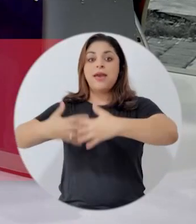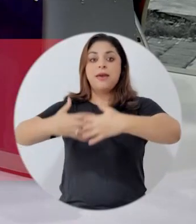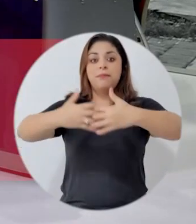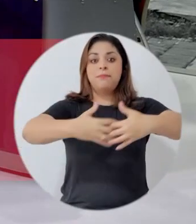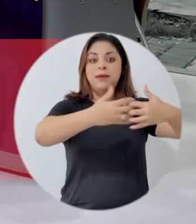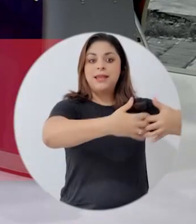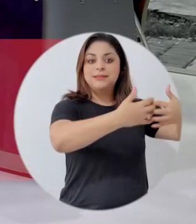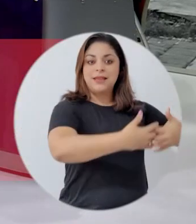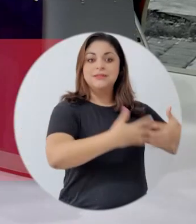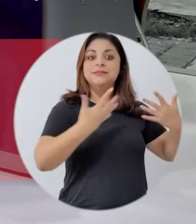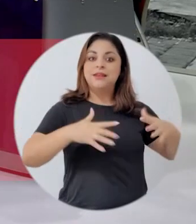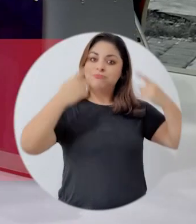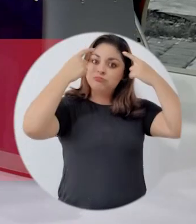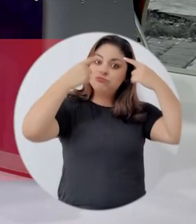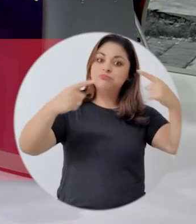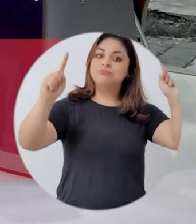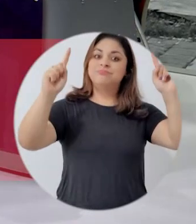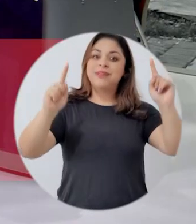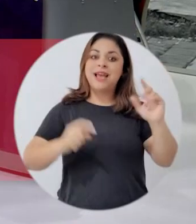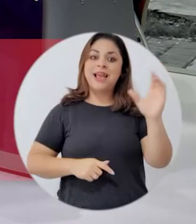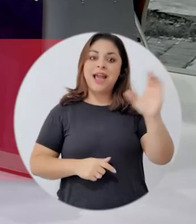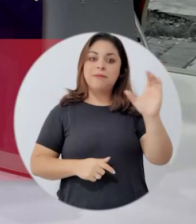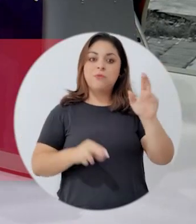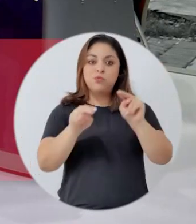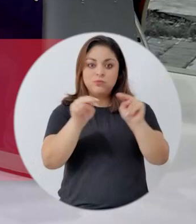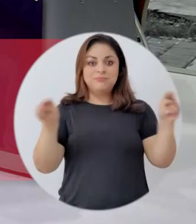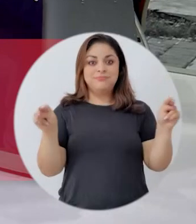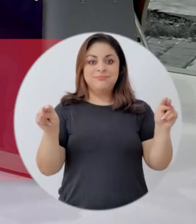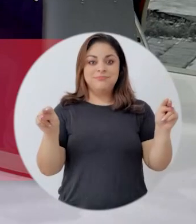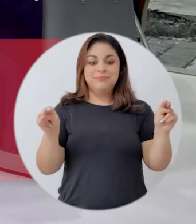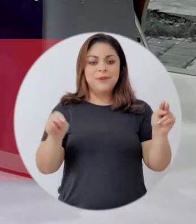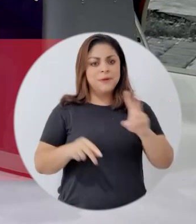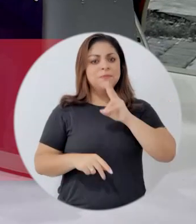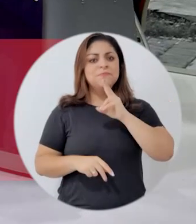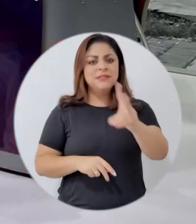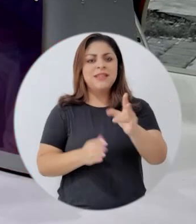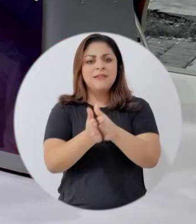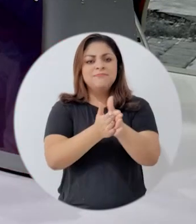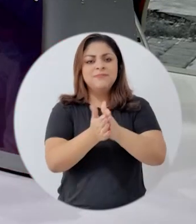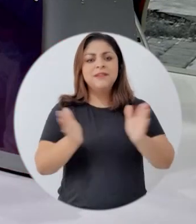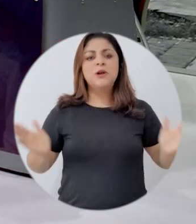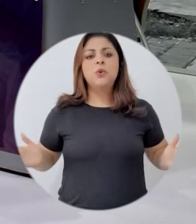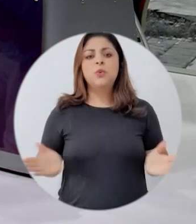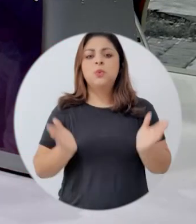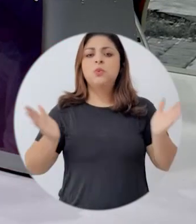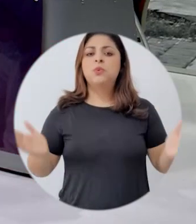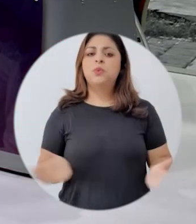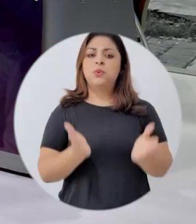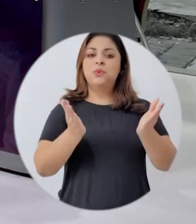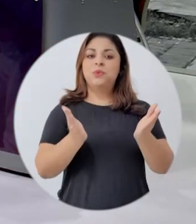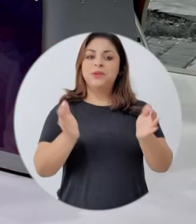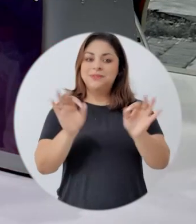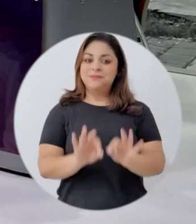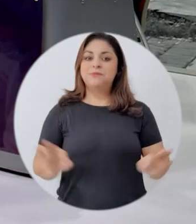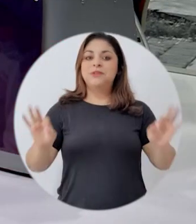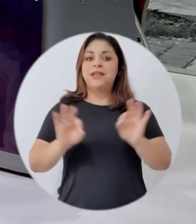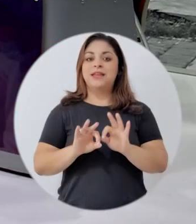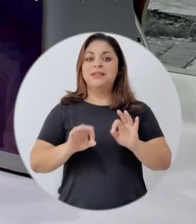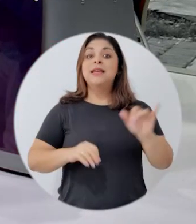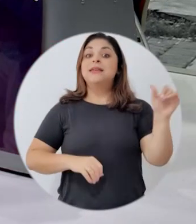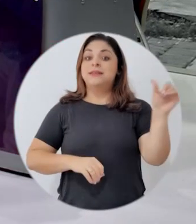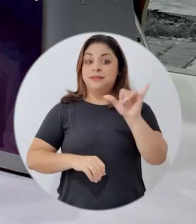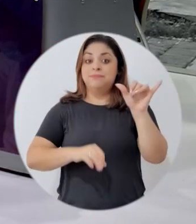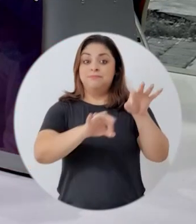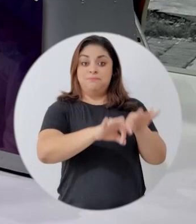neutral, entonces verdaderamente motivar a la gente es importante. Y también es muy importante el papel del